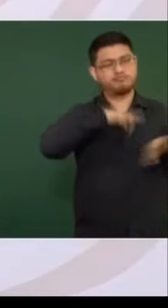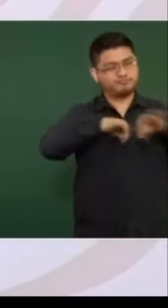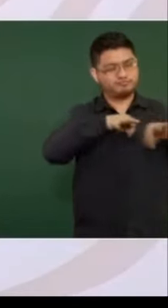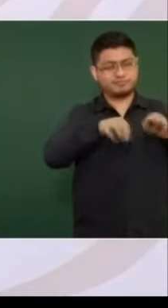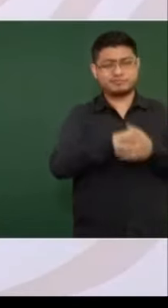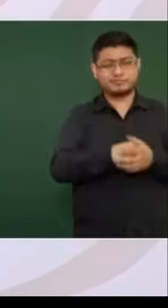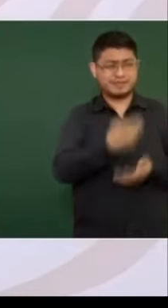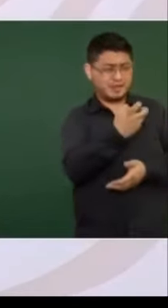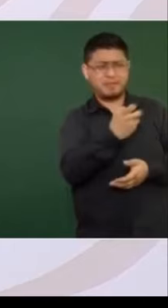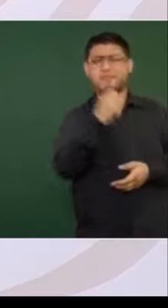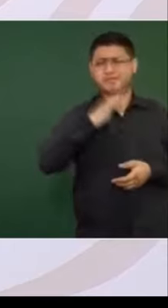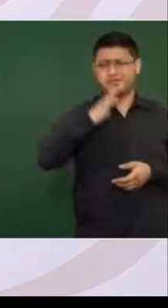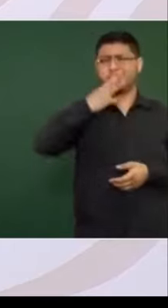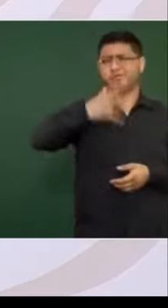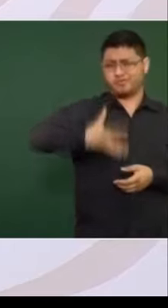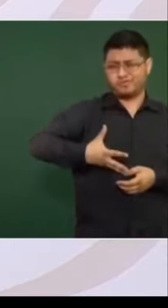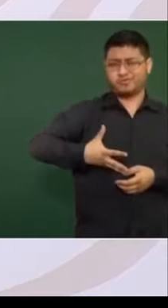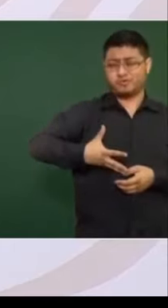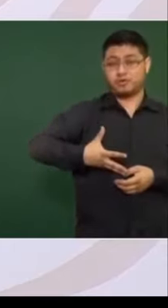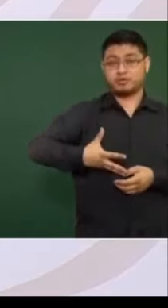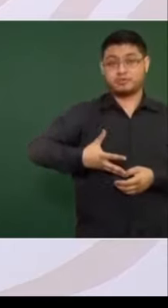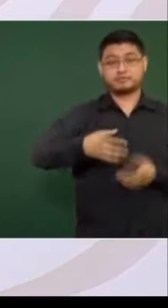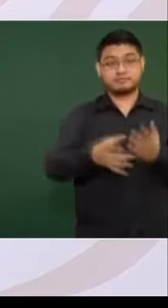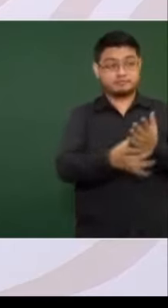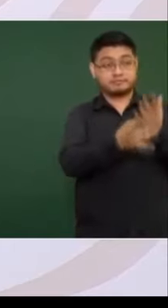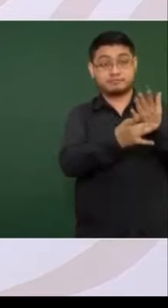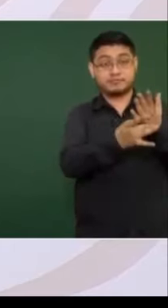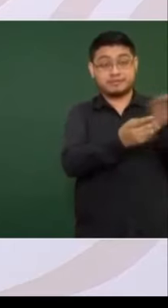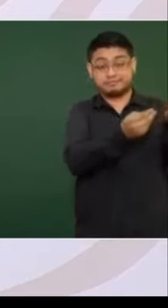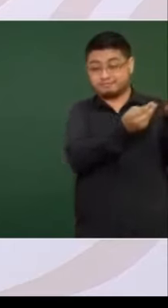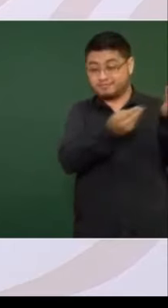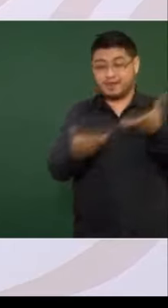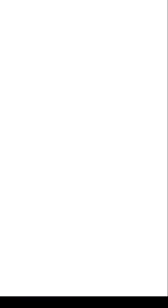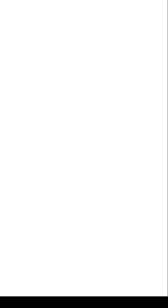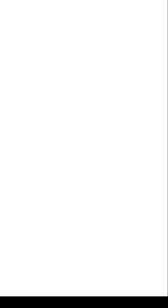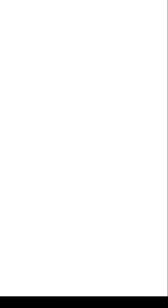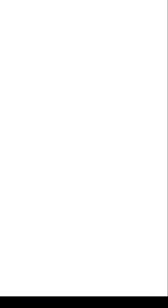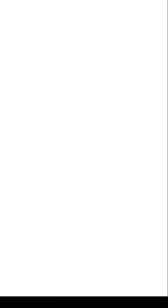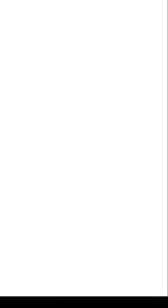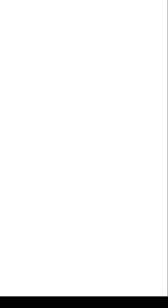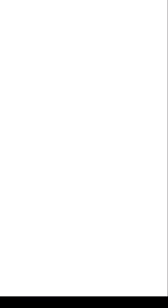un timbre de orgullo poder decir que regresarán los trenes de pasajeros